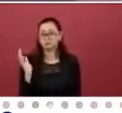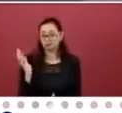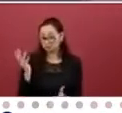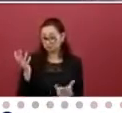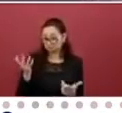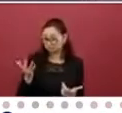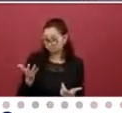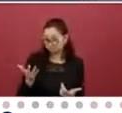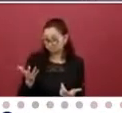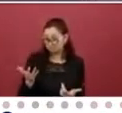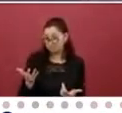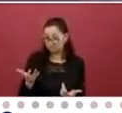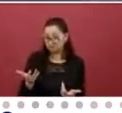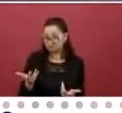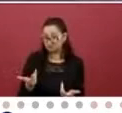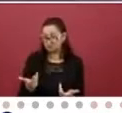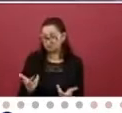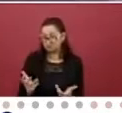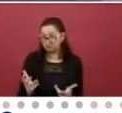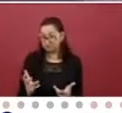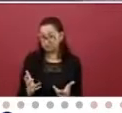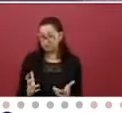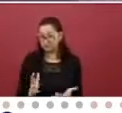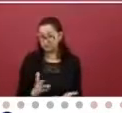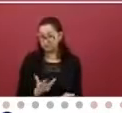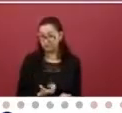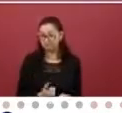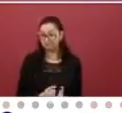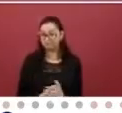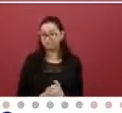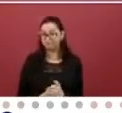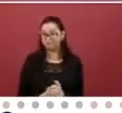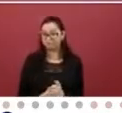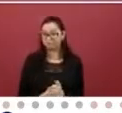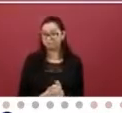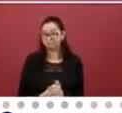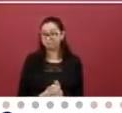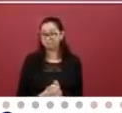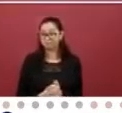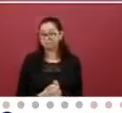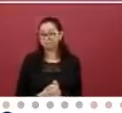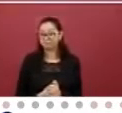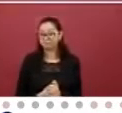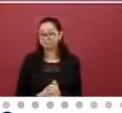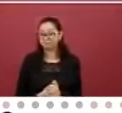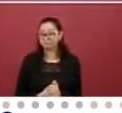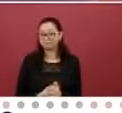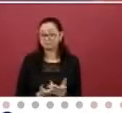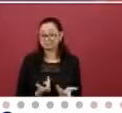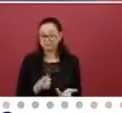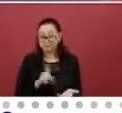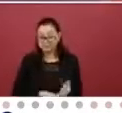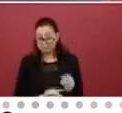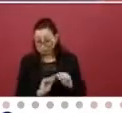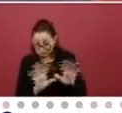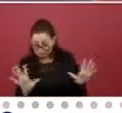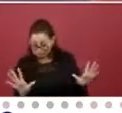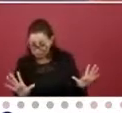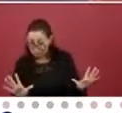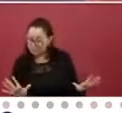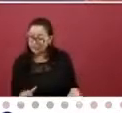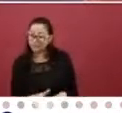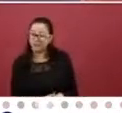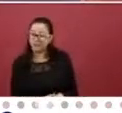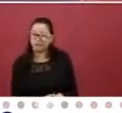un funcionario se excusa o no cuando tiene que decidir sobre un asunto que podría sesgar